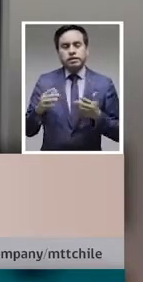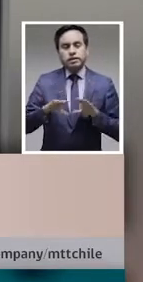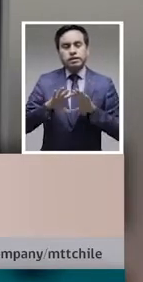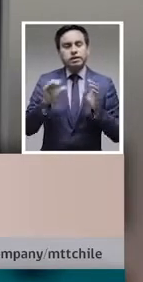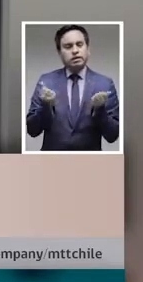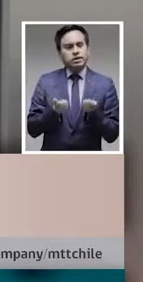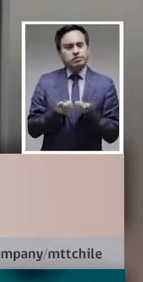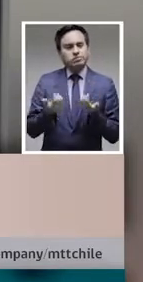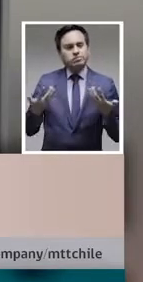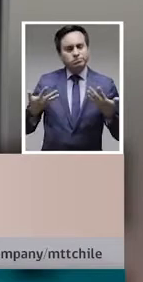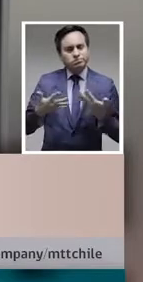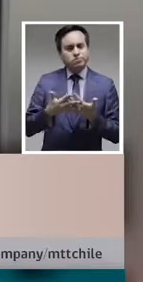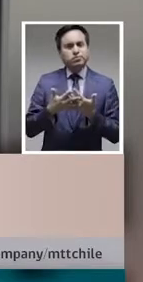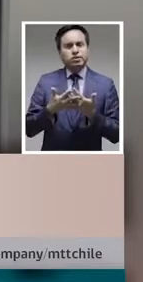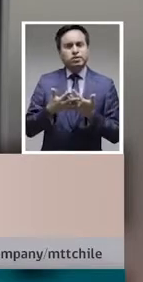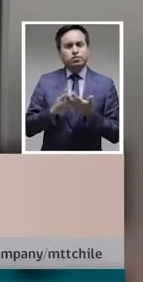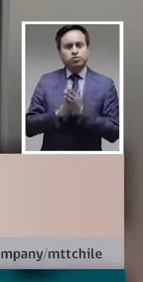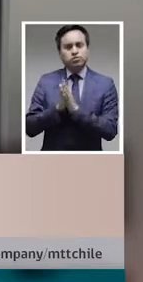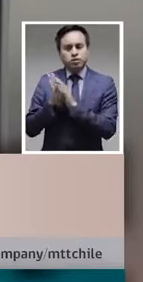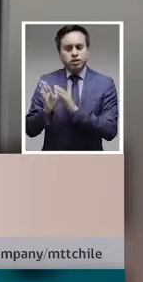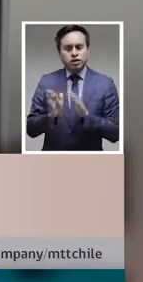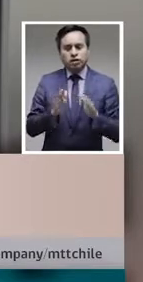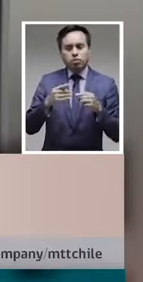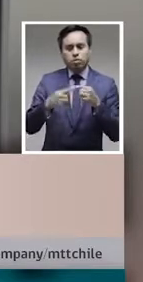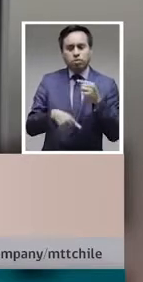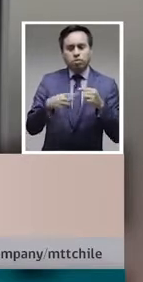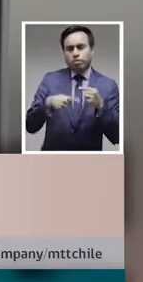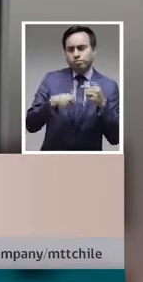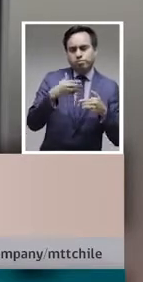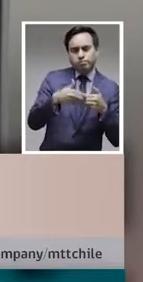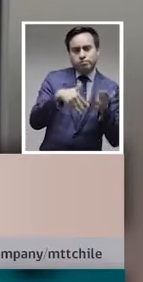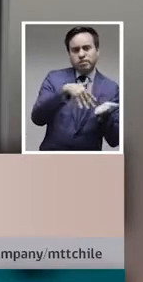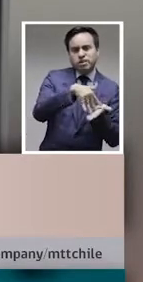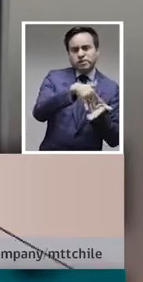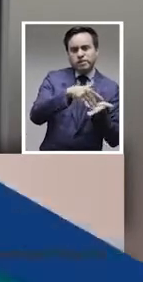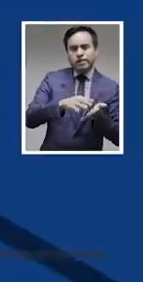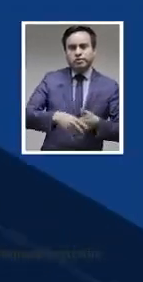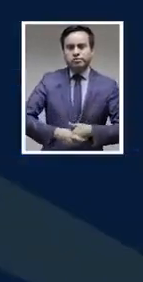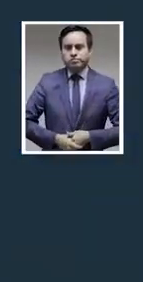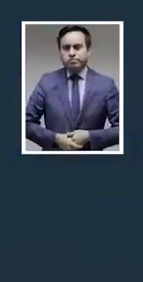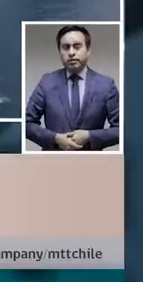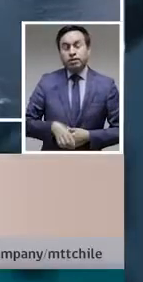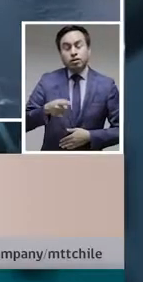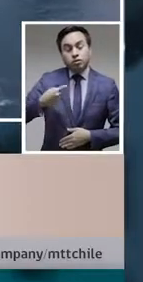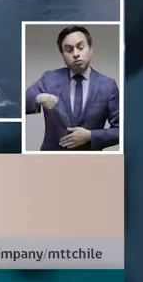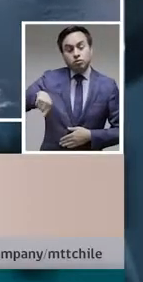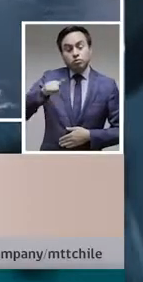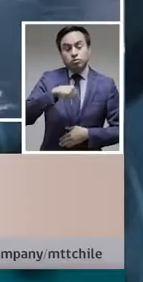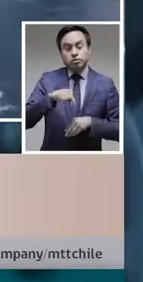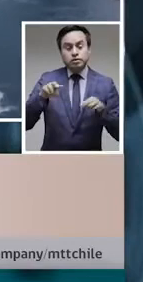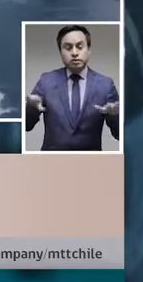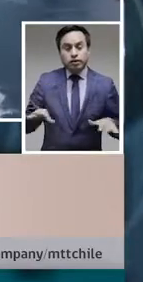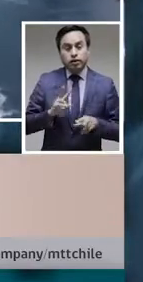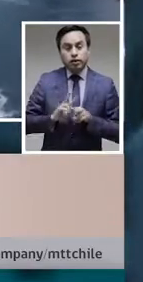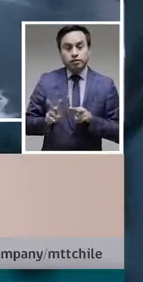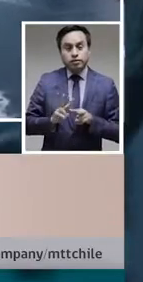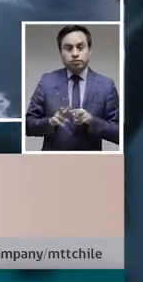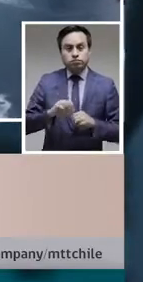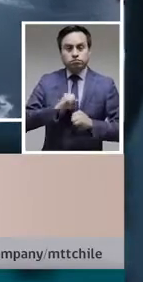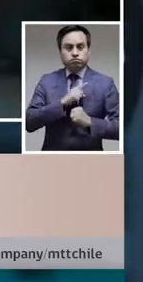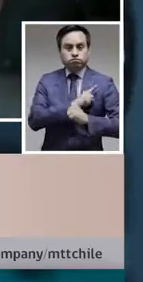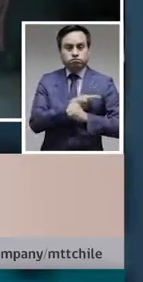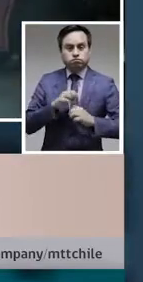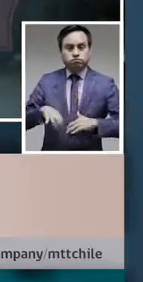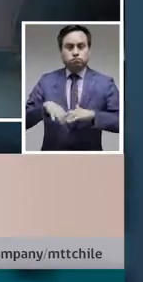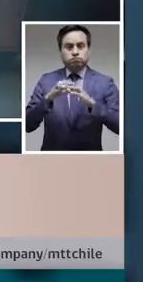integración de la cadena logística se va perdiendo y se va debilitando. Nosotros lo que estamos tratando de hacer es